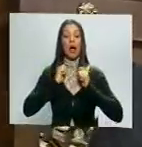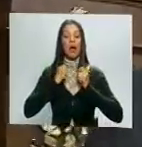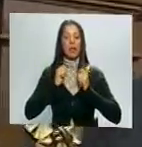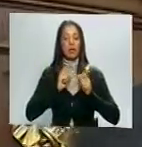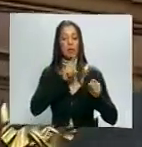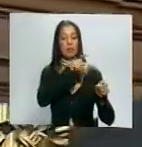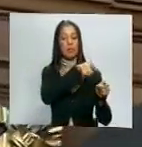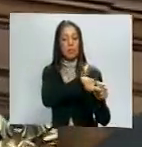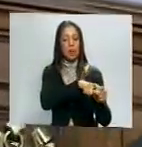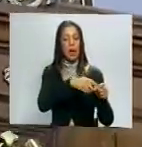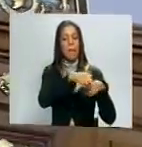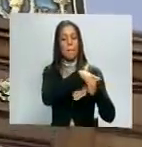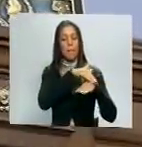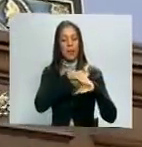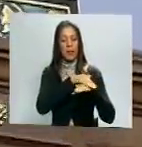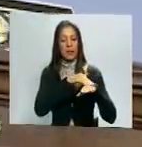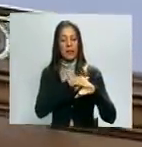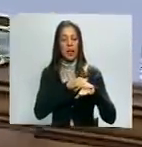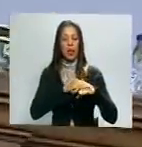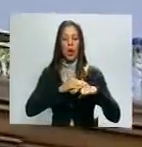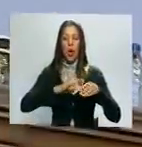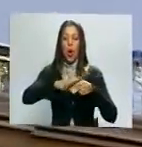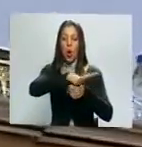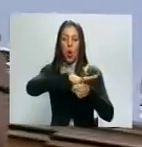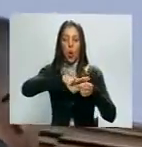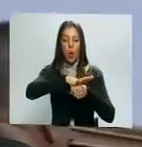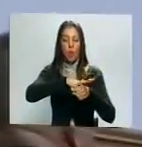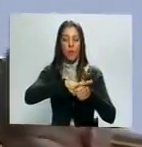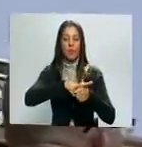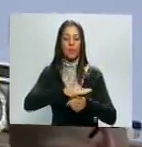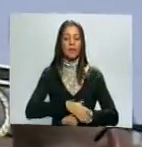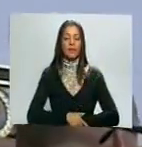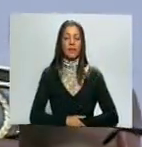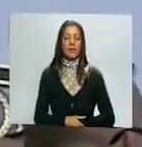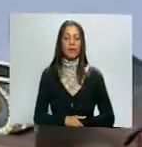al Ministerio del Poder Popular para las Comunas y frente a la Revolución.